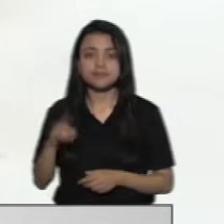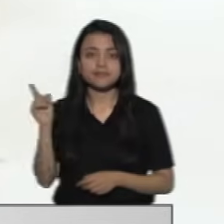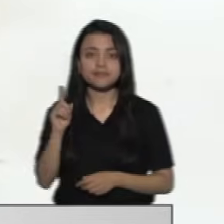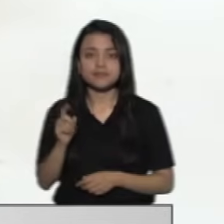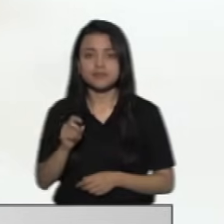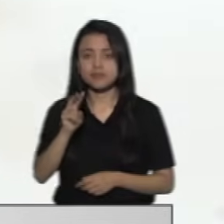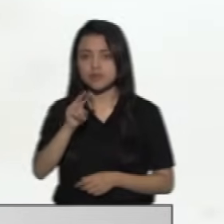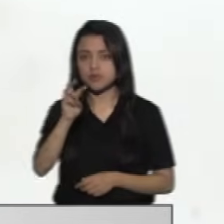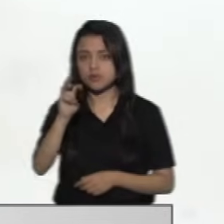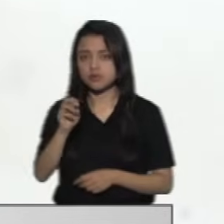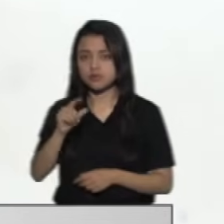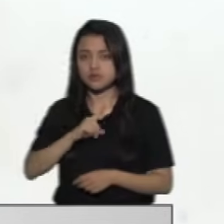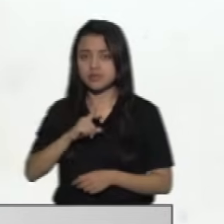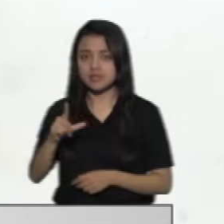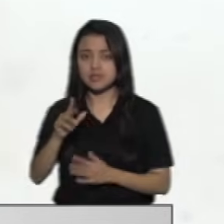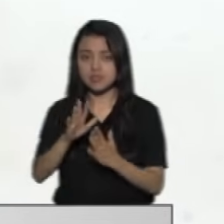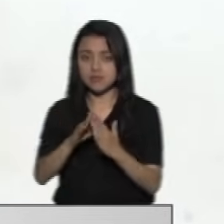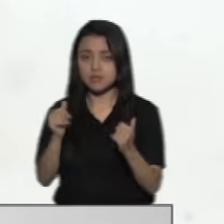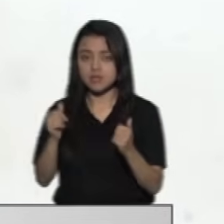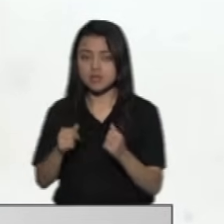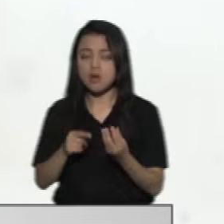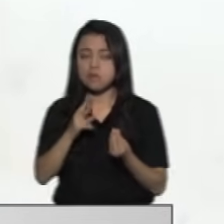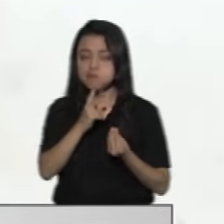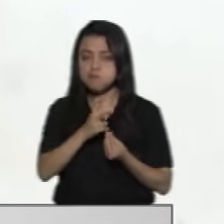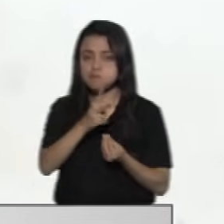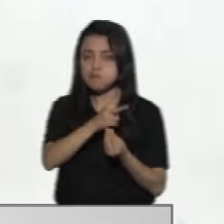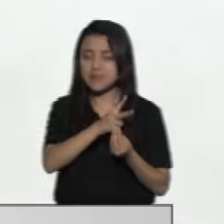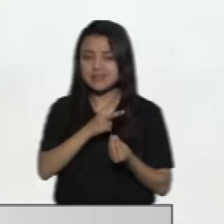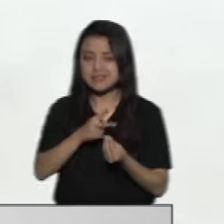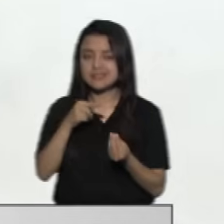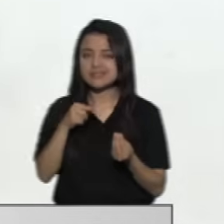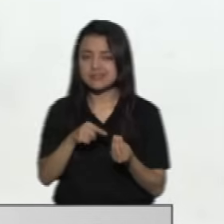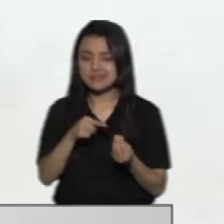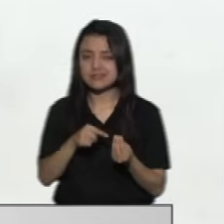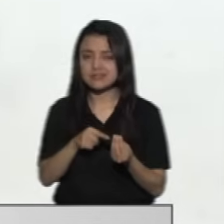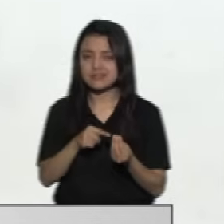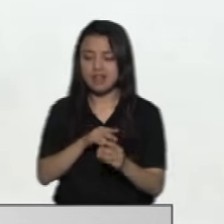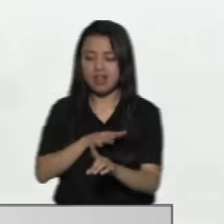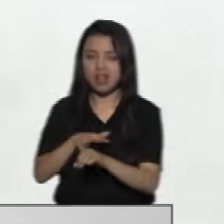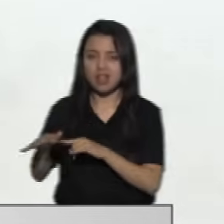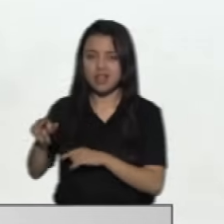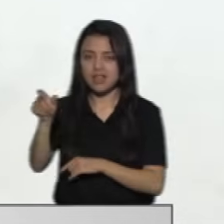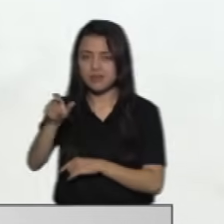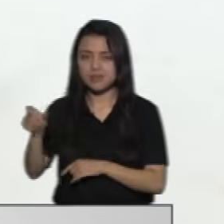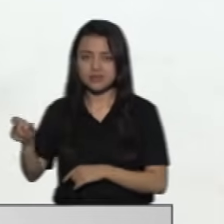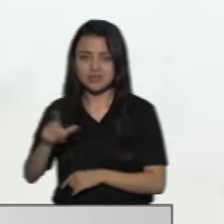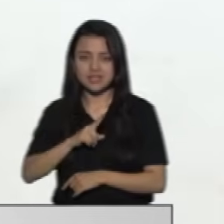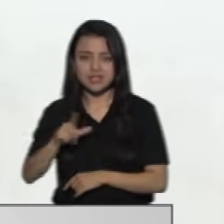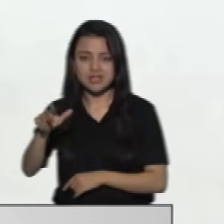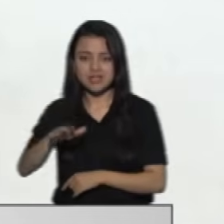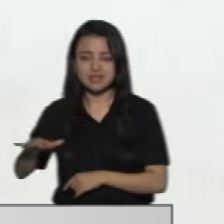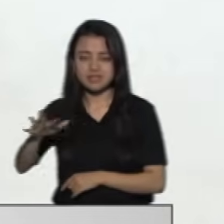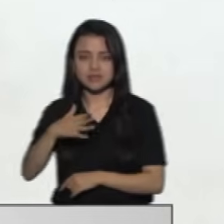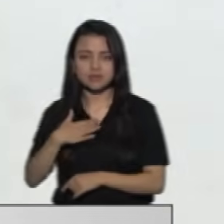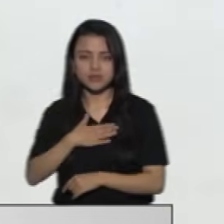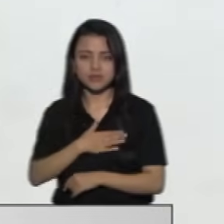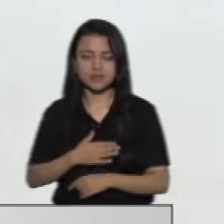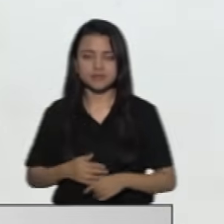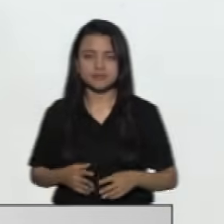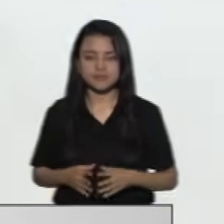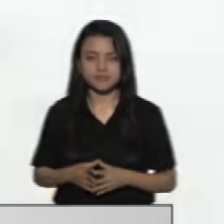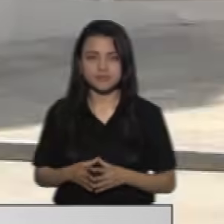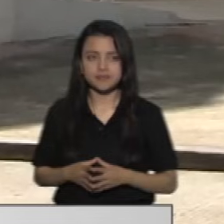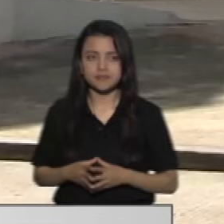líderes sociales han sido amenazados por grupos al margen de la ley durante lo corrido del año en el departamento de Bolívar.